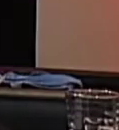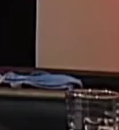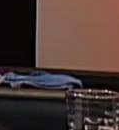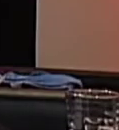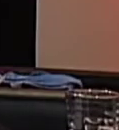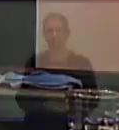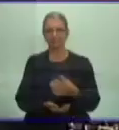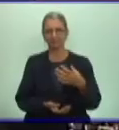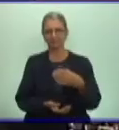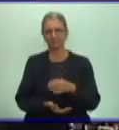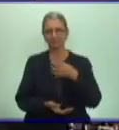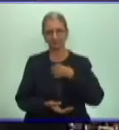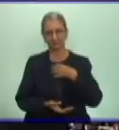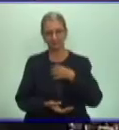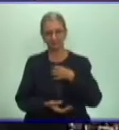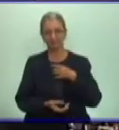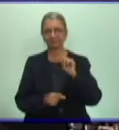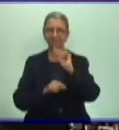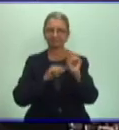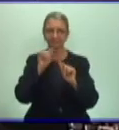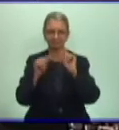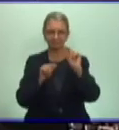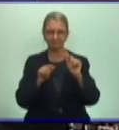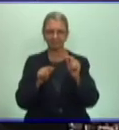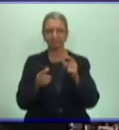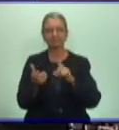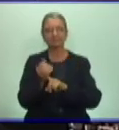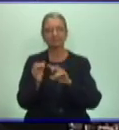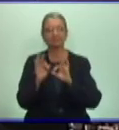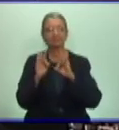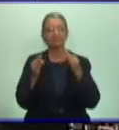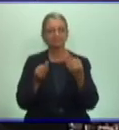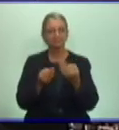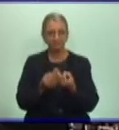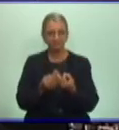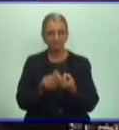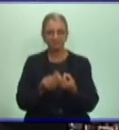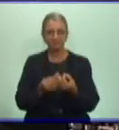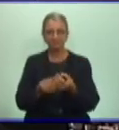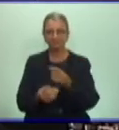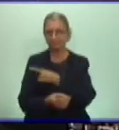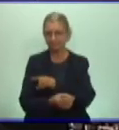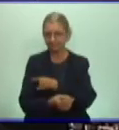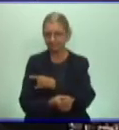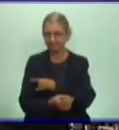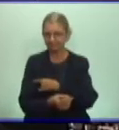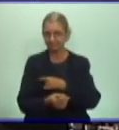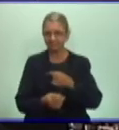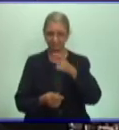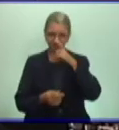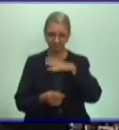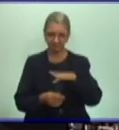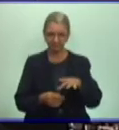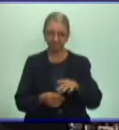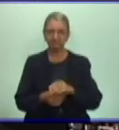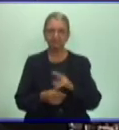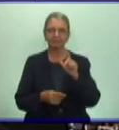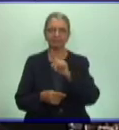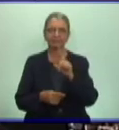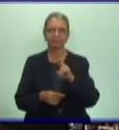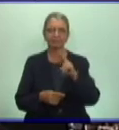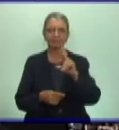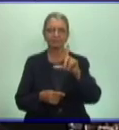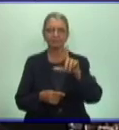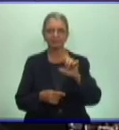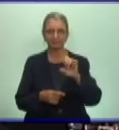Y tengo por acá preguntas de padres interesados porque tienen a su niño en la enseñanza primaria. Zuleidy Ramírez pregunta, ¿en